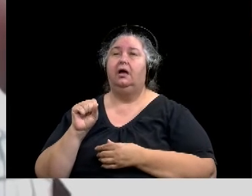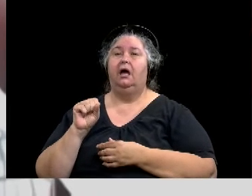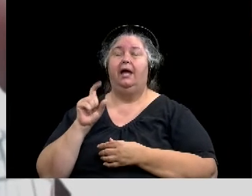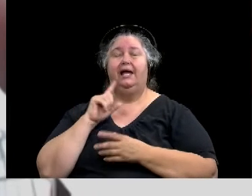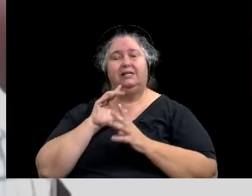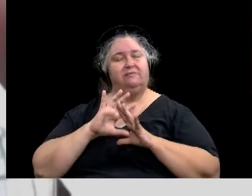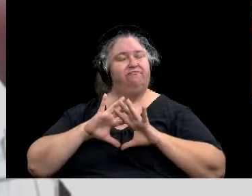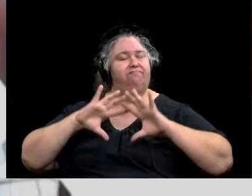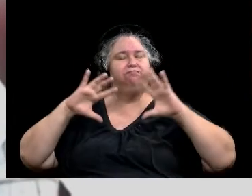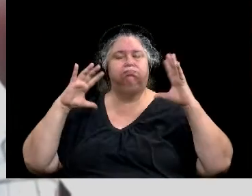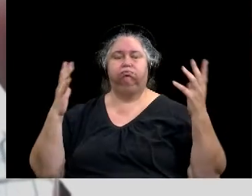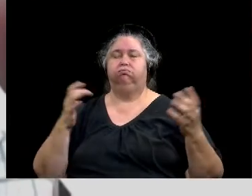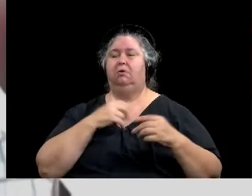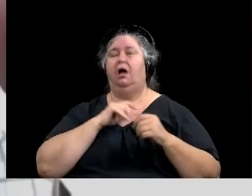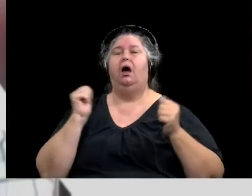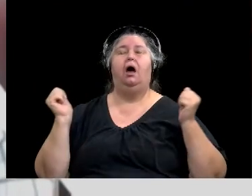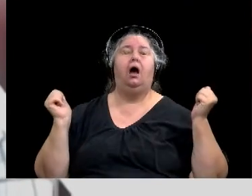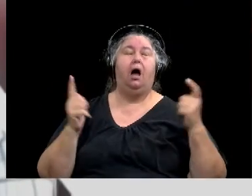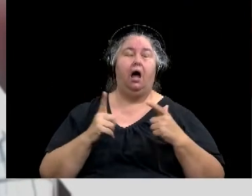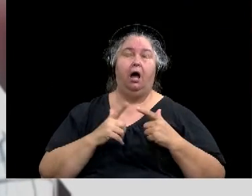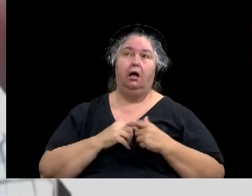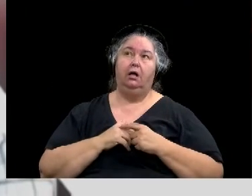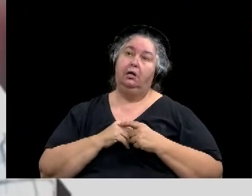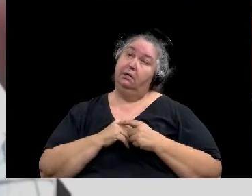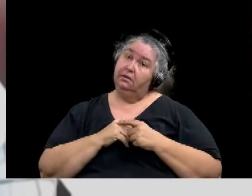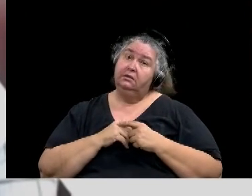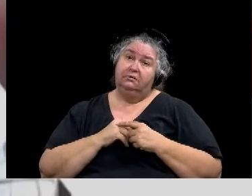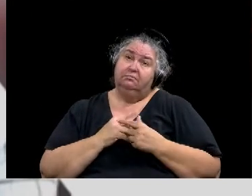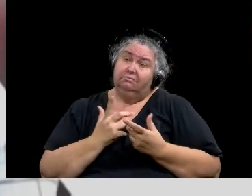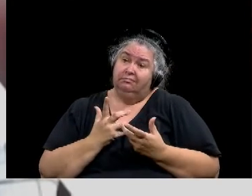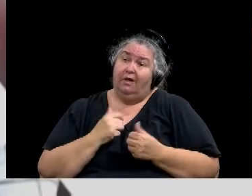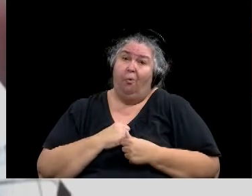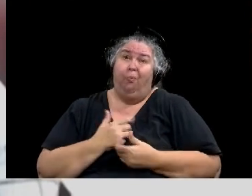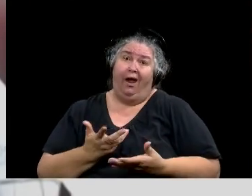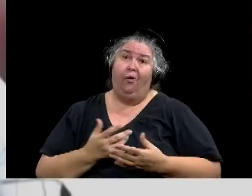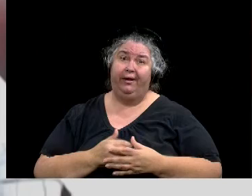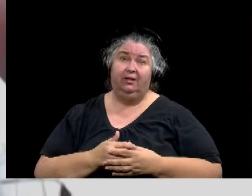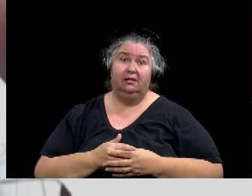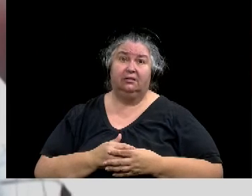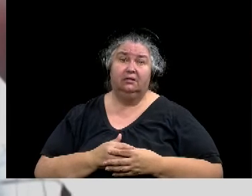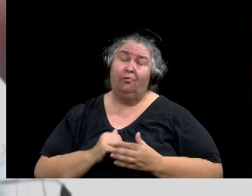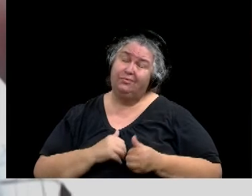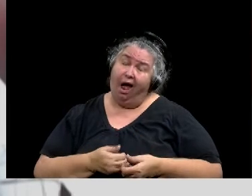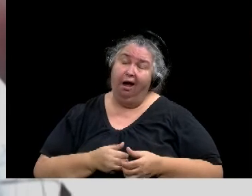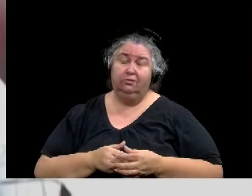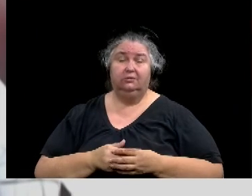todo es en la casa que estamos trabajando juntos